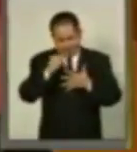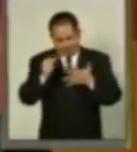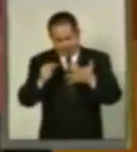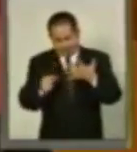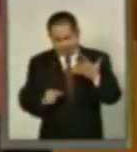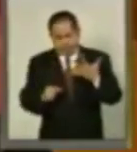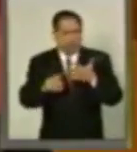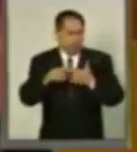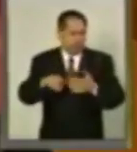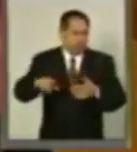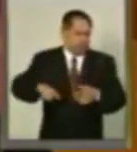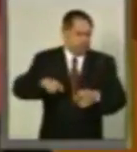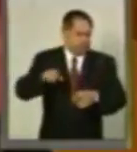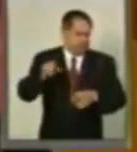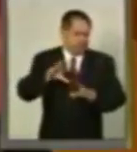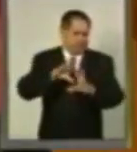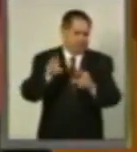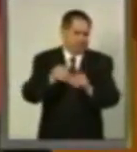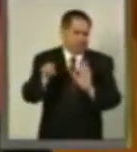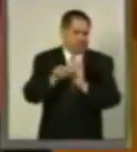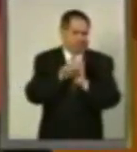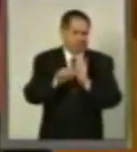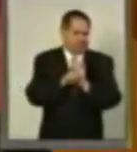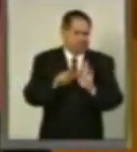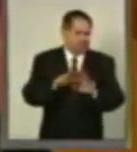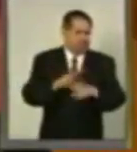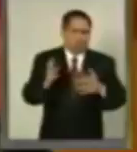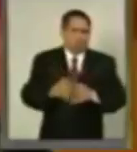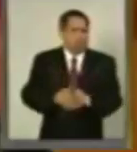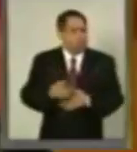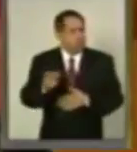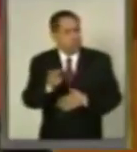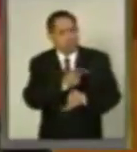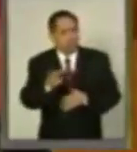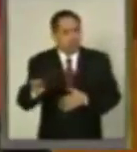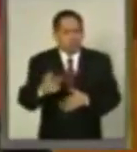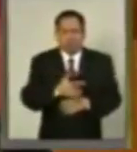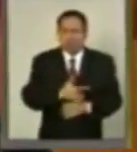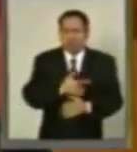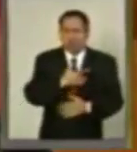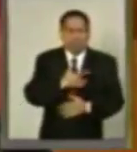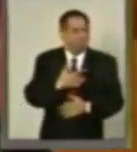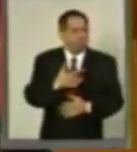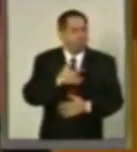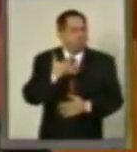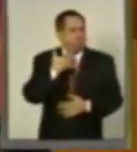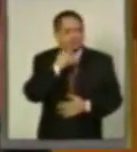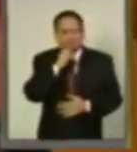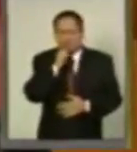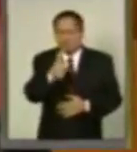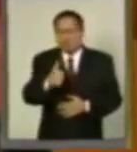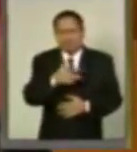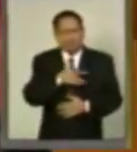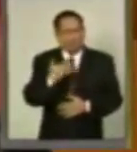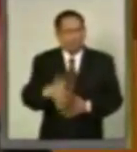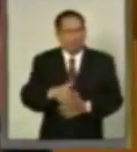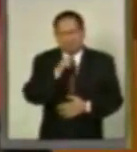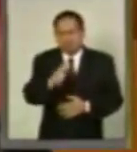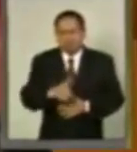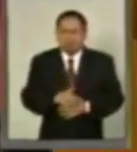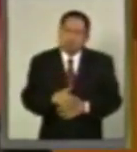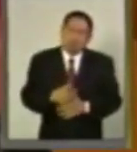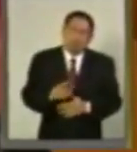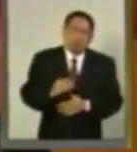República en lo general es que han mostrado una insensibilidad crónica y una